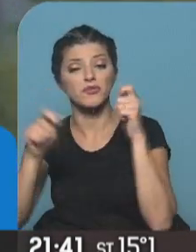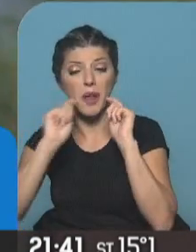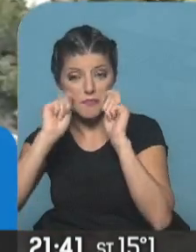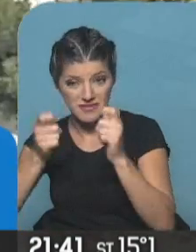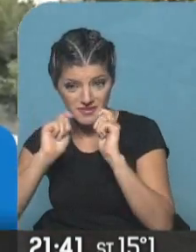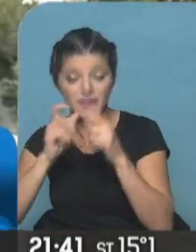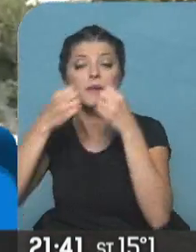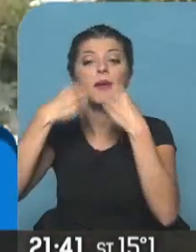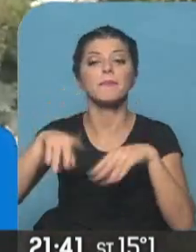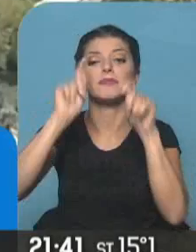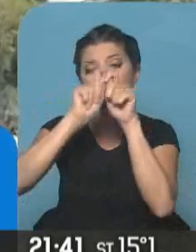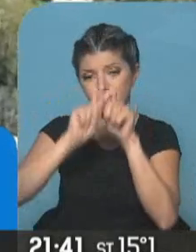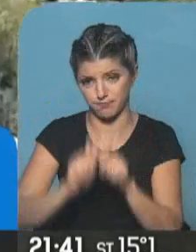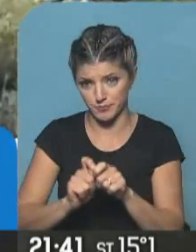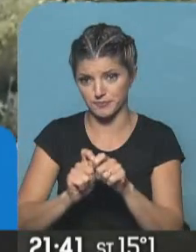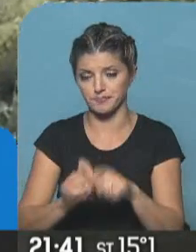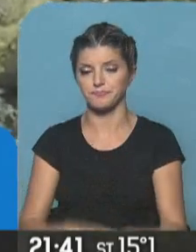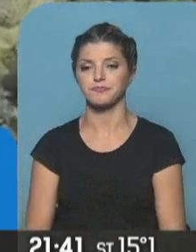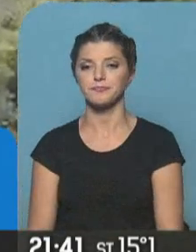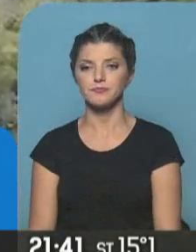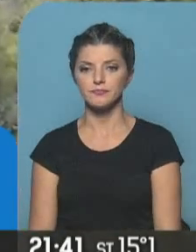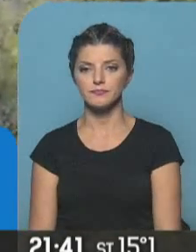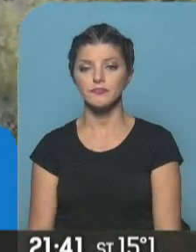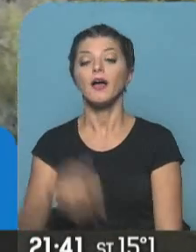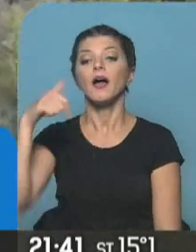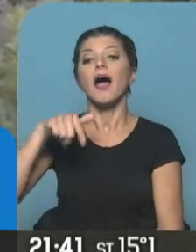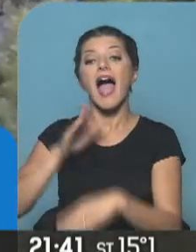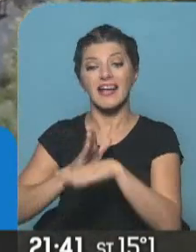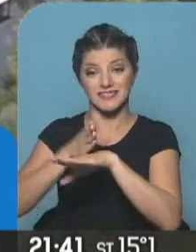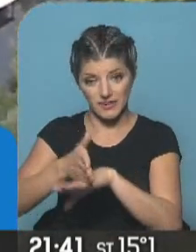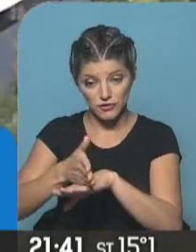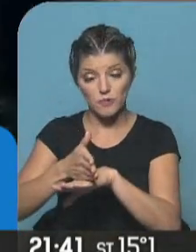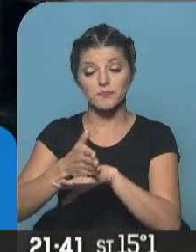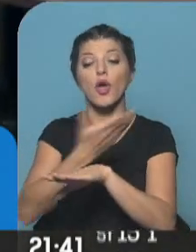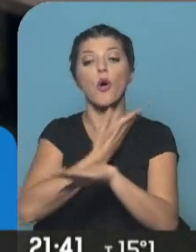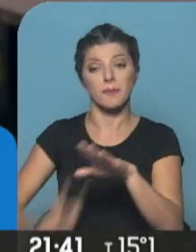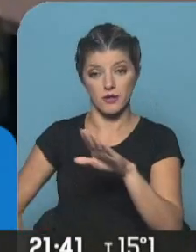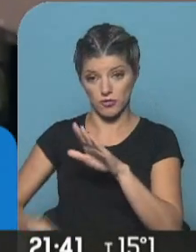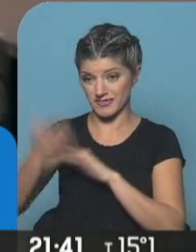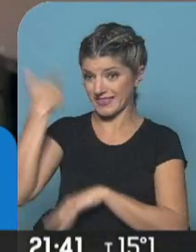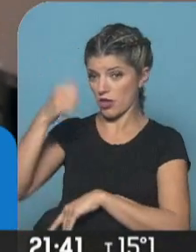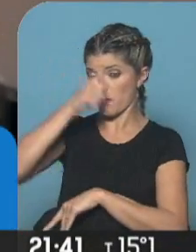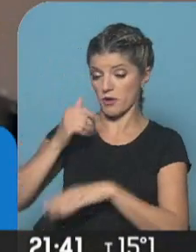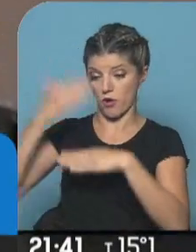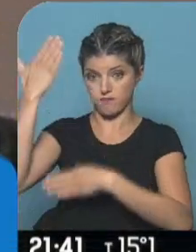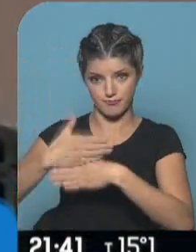trabajar en la reparación de los daños. El acceso había sido cerrado por el gobierno de la ciudad el pasado domingo.